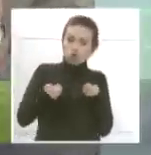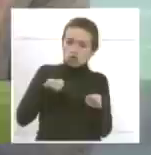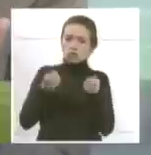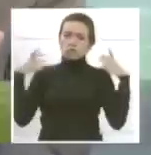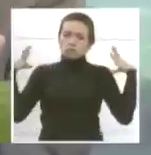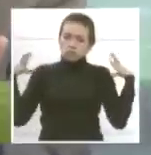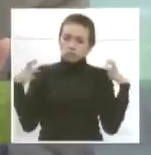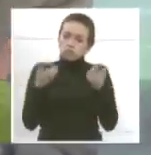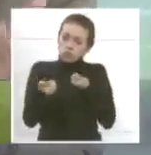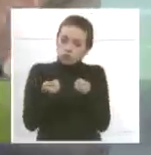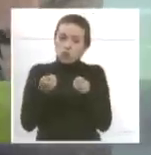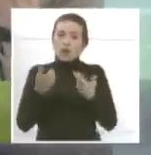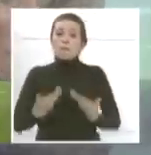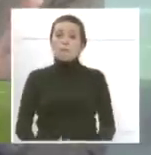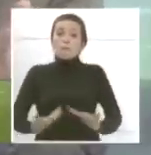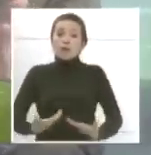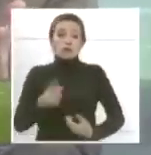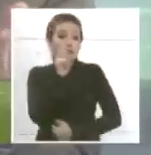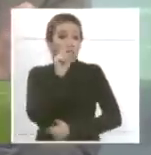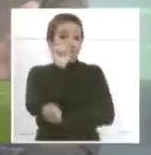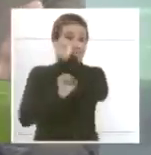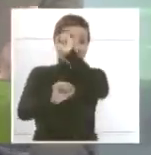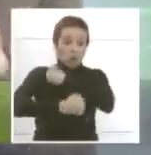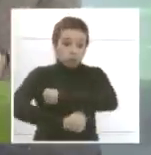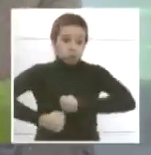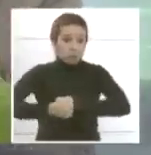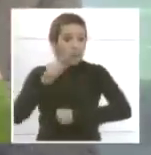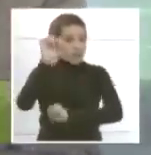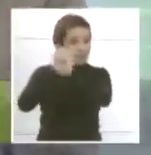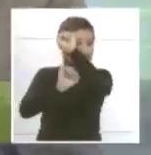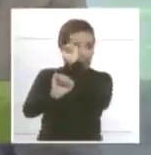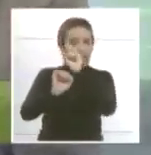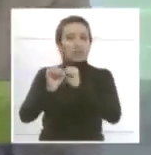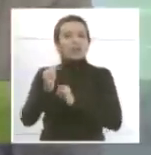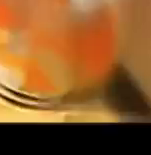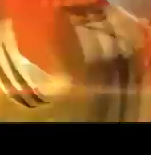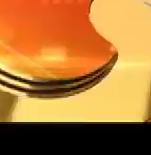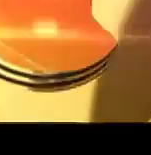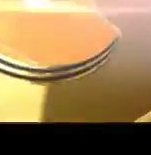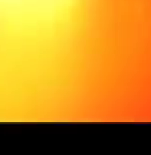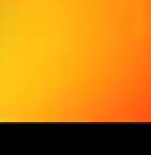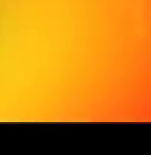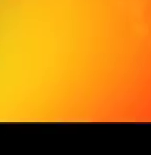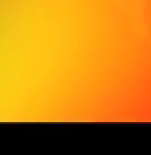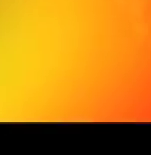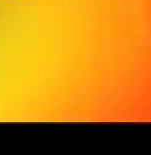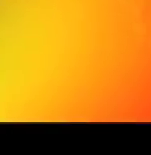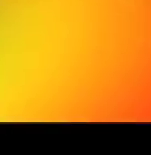control de peso y aumentar la masa muscular. Si hacemos eso, vamos a tener buenos resultados.